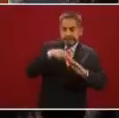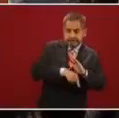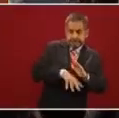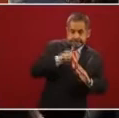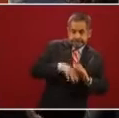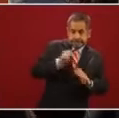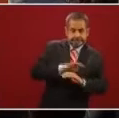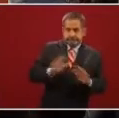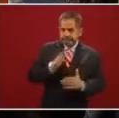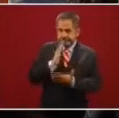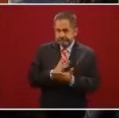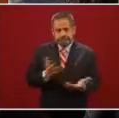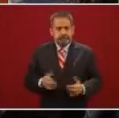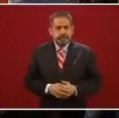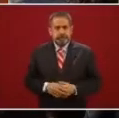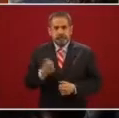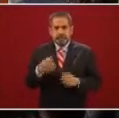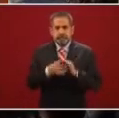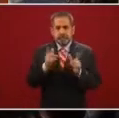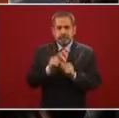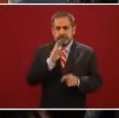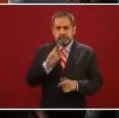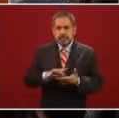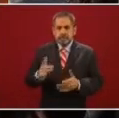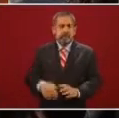proviene principalmente de la agricultura. Espero haber contestado.